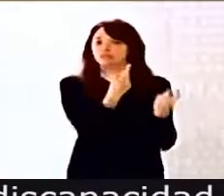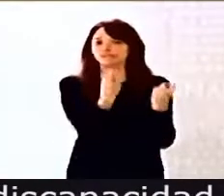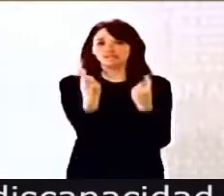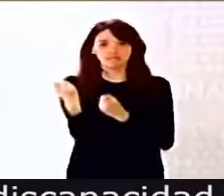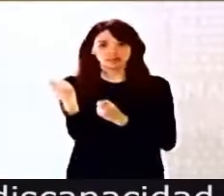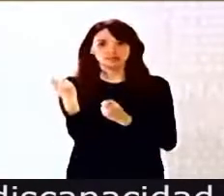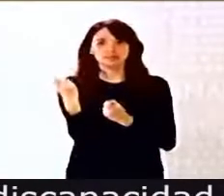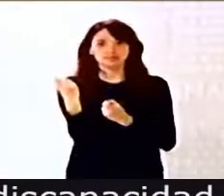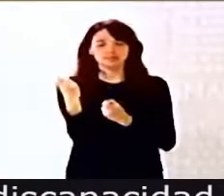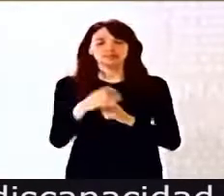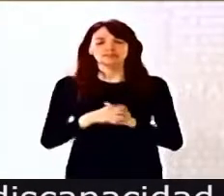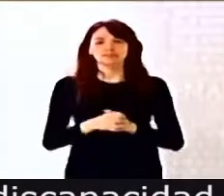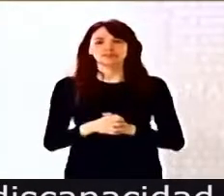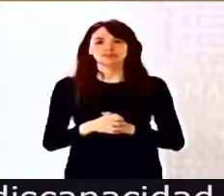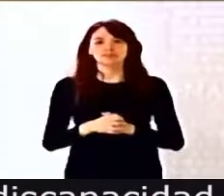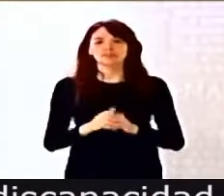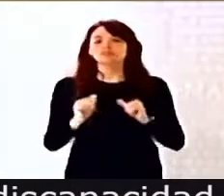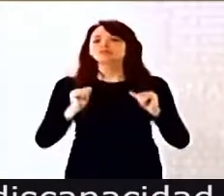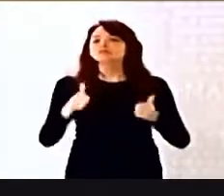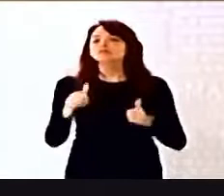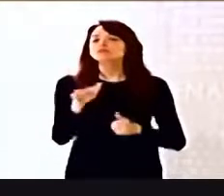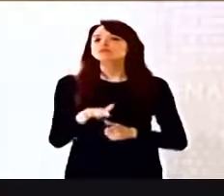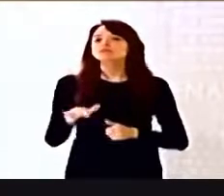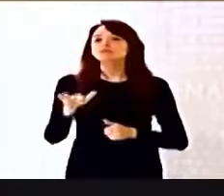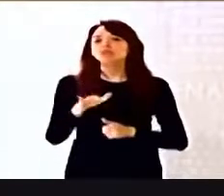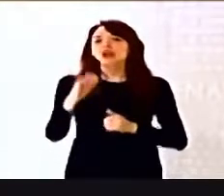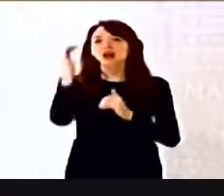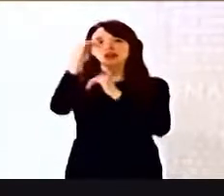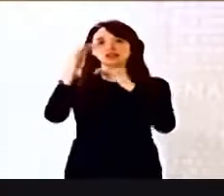necesitando, empezando por la atención temprana,